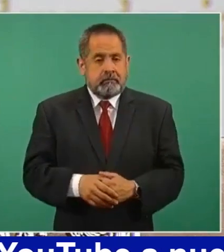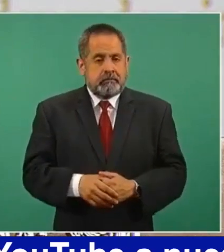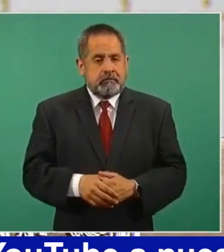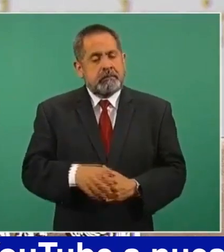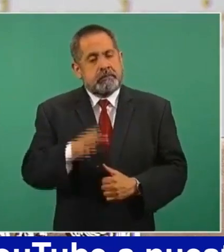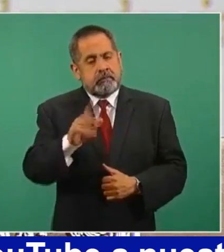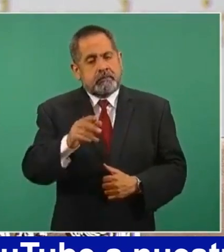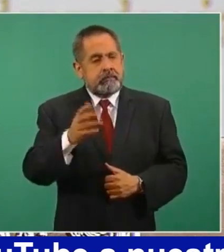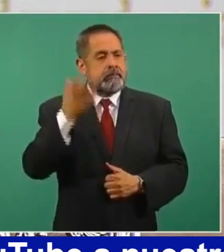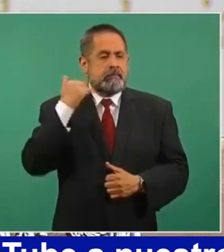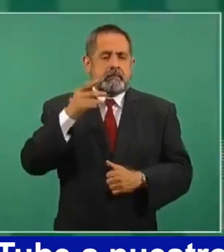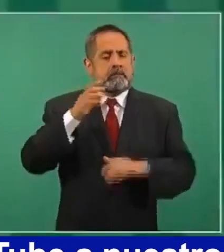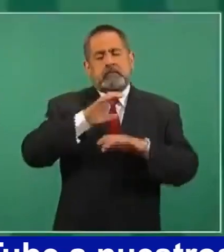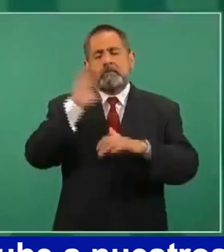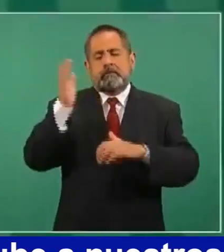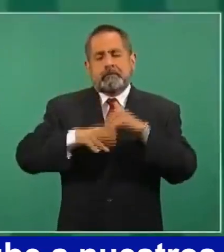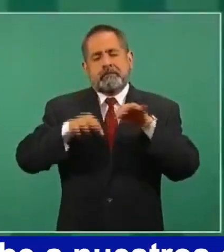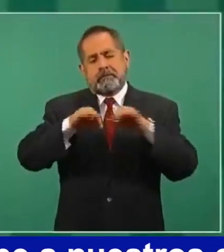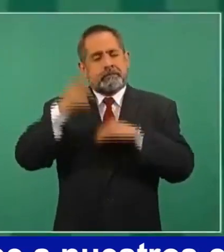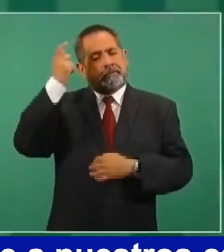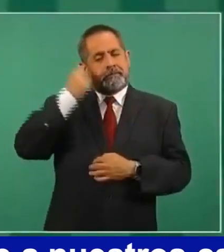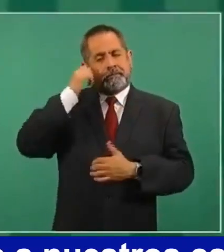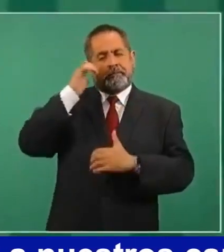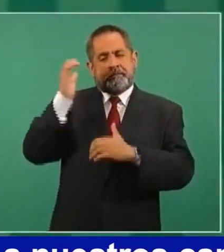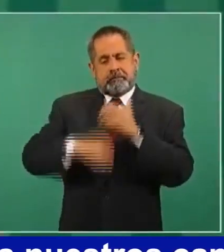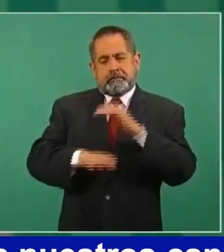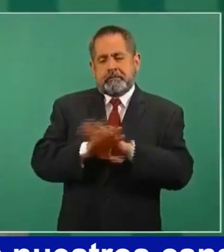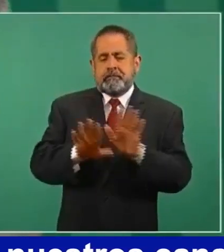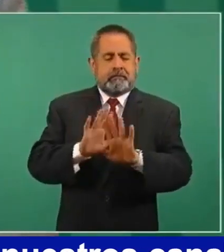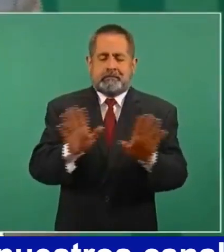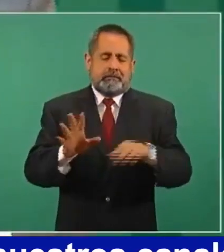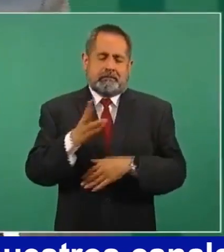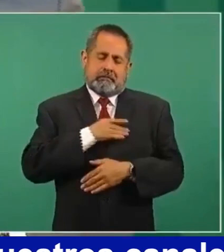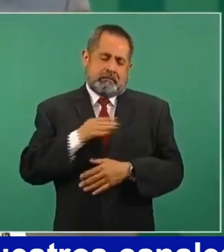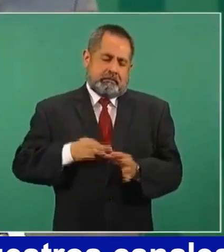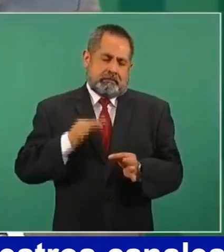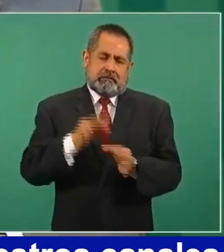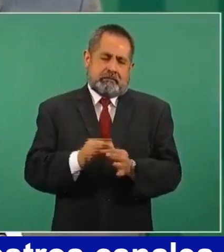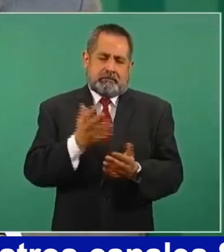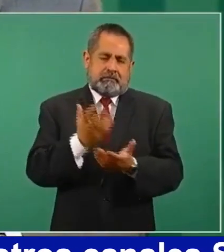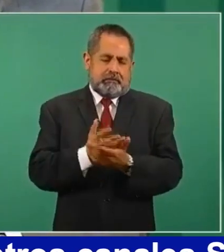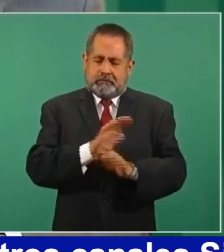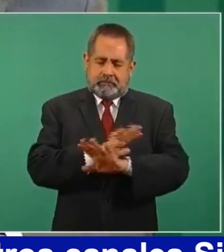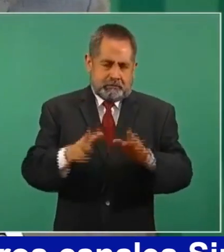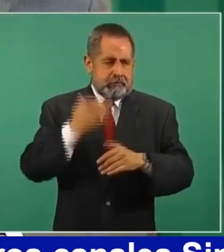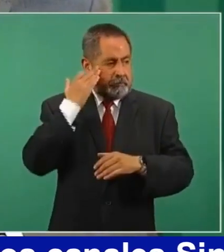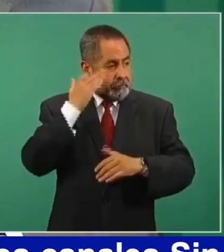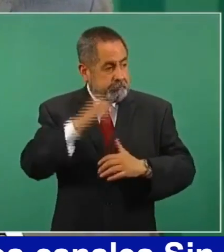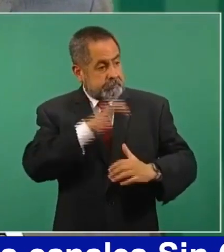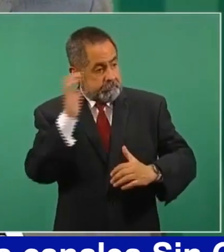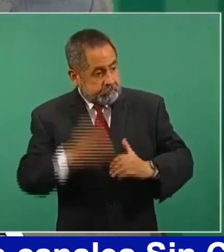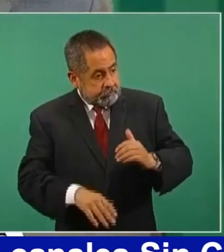Los que se retiran es otra cosa, ¿no? Porque cumplen con su tiempo.